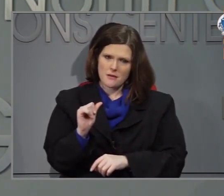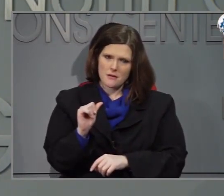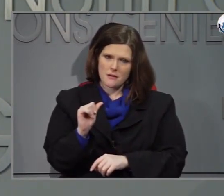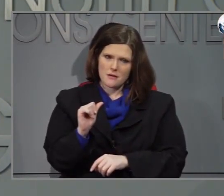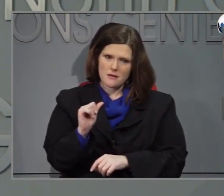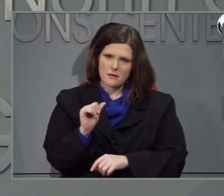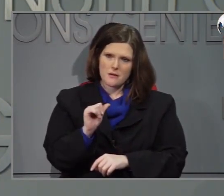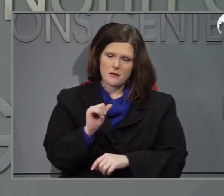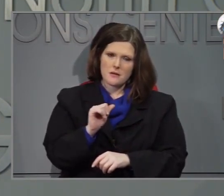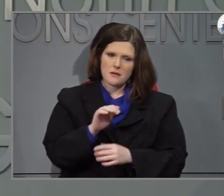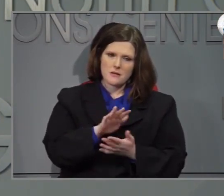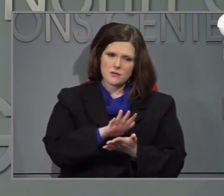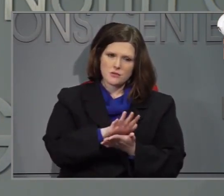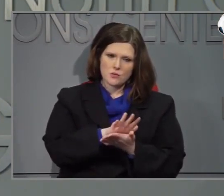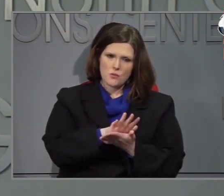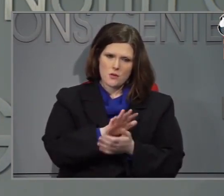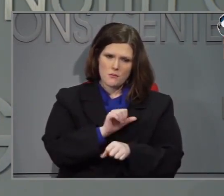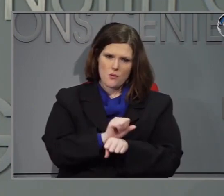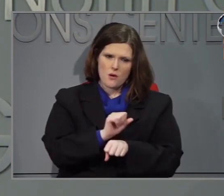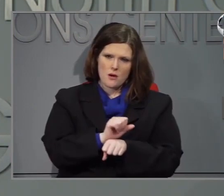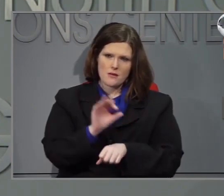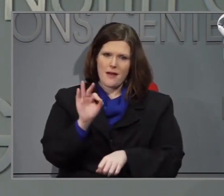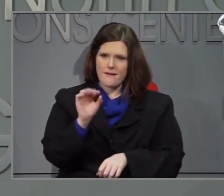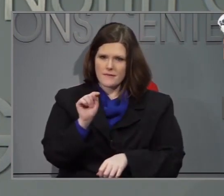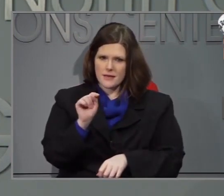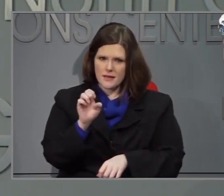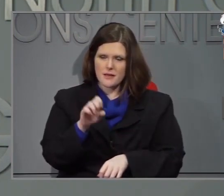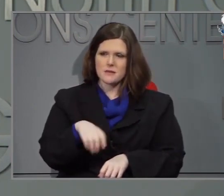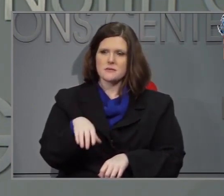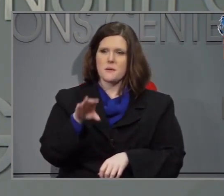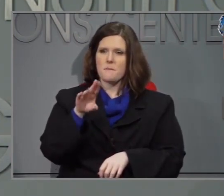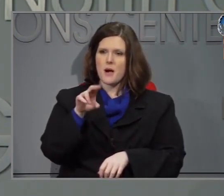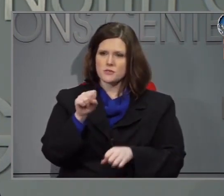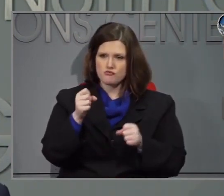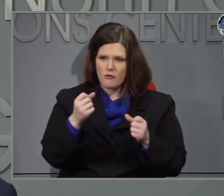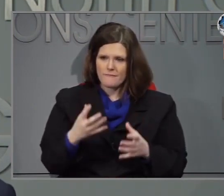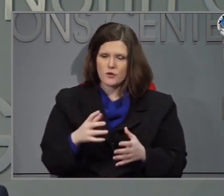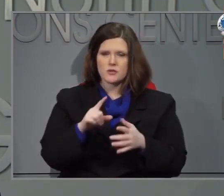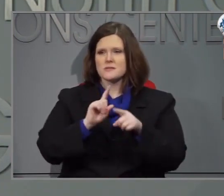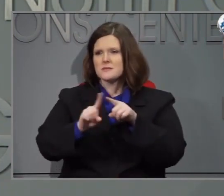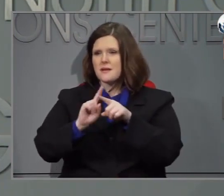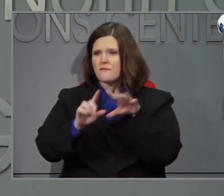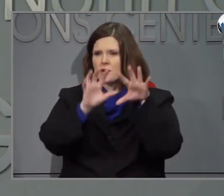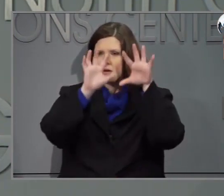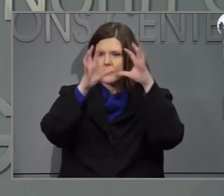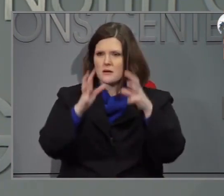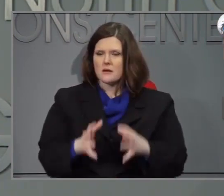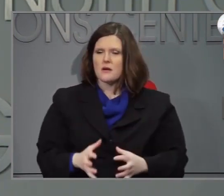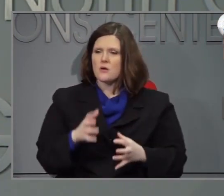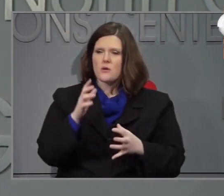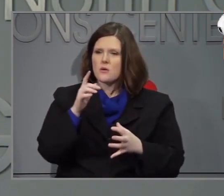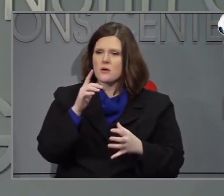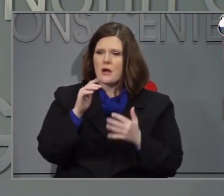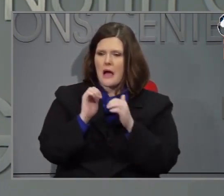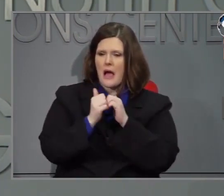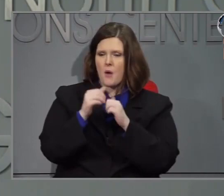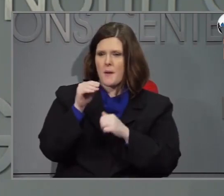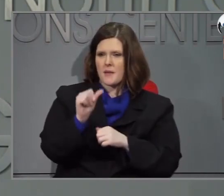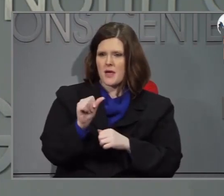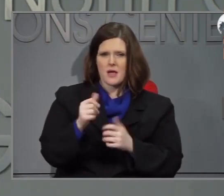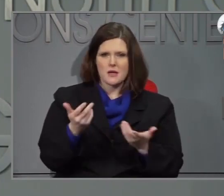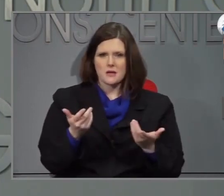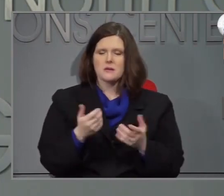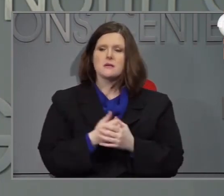sueldos a través hasta mayo 15 estoy hablando de personal que manejan los autobuses el personal de soporte